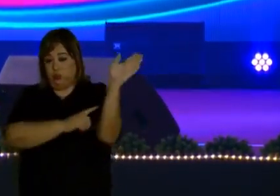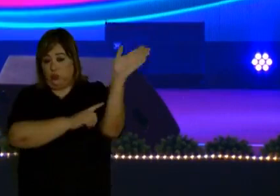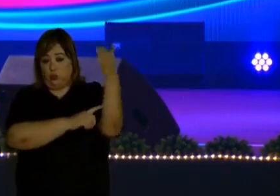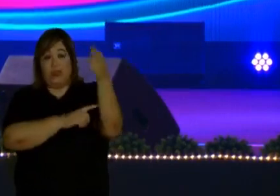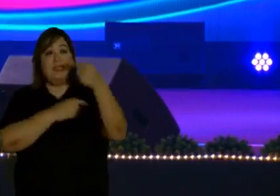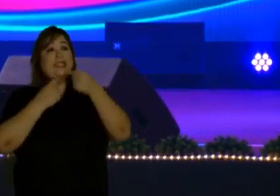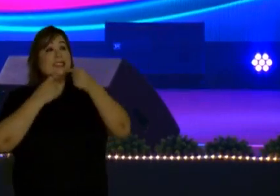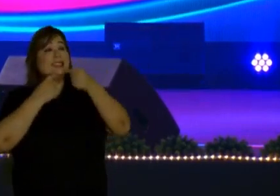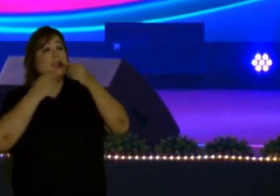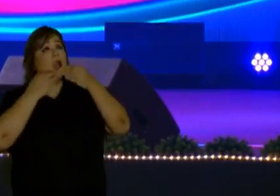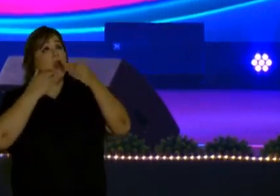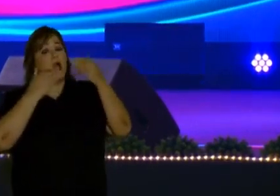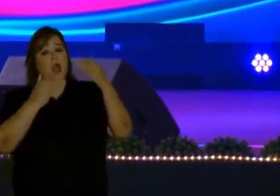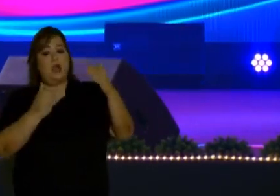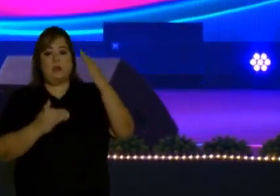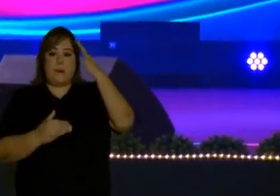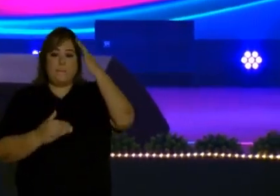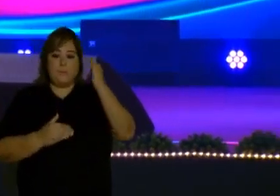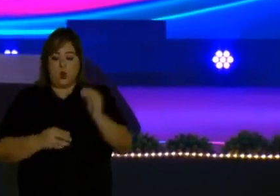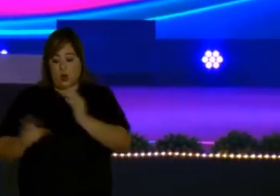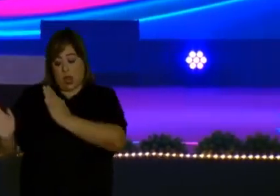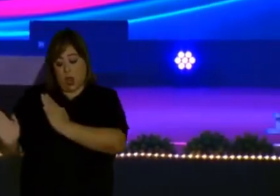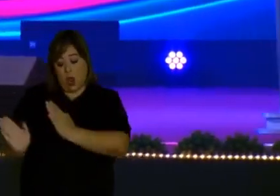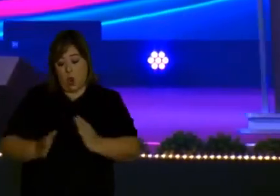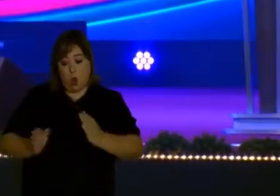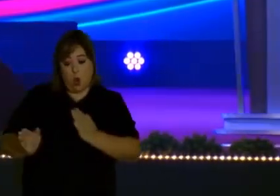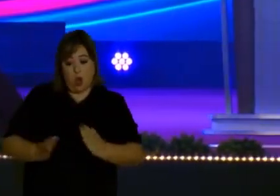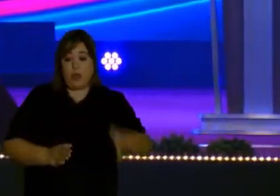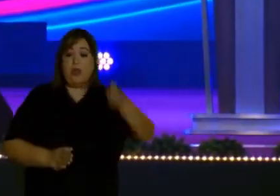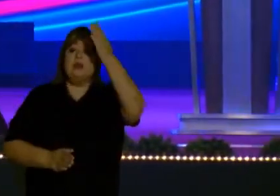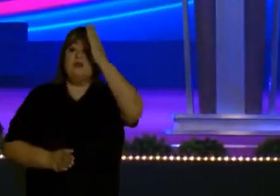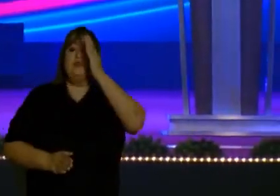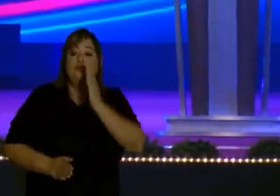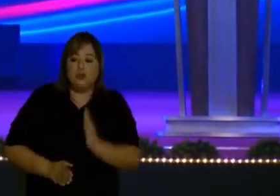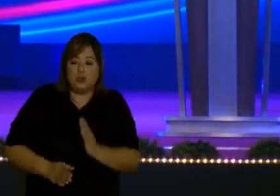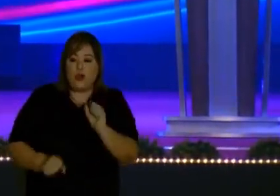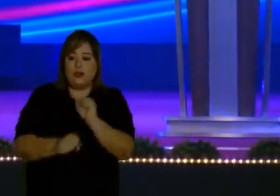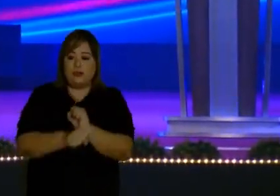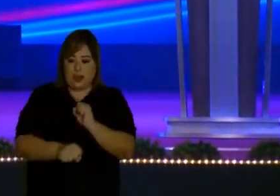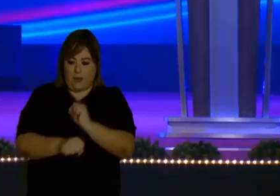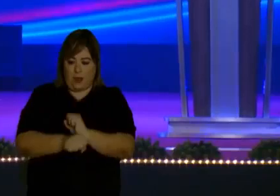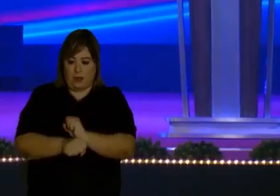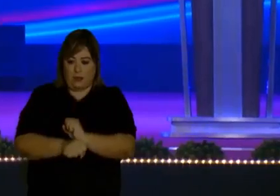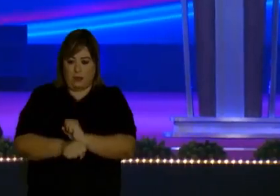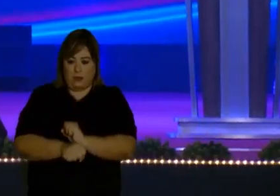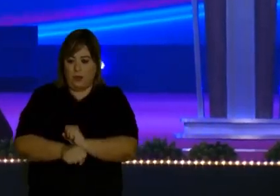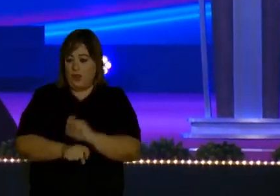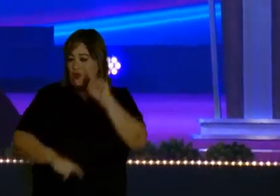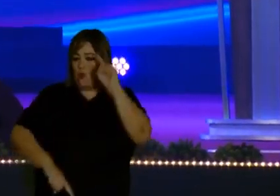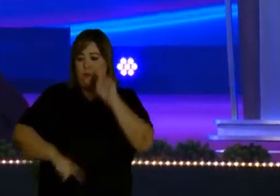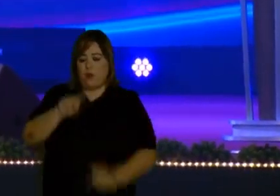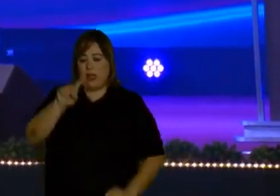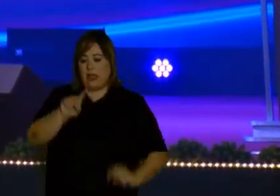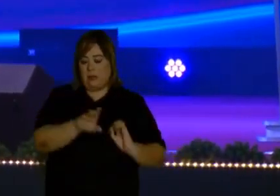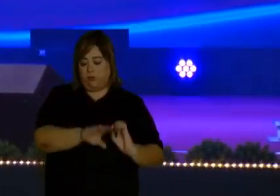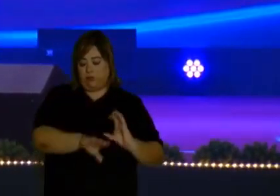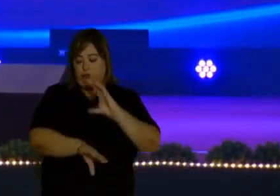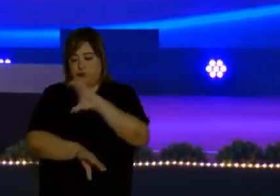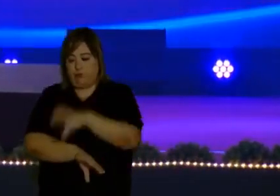gracias. Porque en el orden Dios se mueve. ¿Cuántos lo sabían? En el orden. Y nada se puede imponer en desorden.